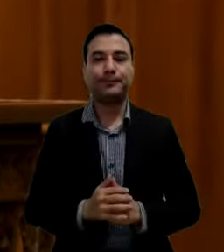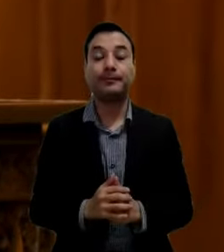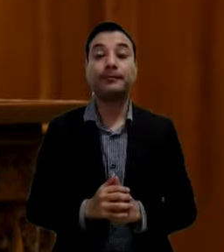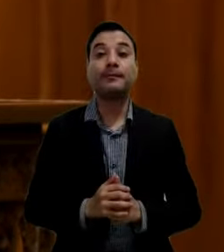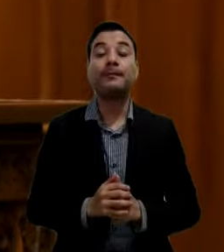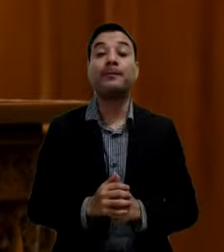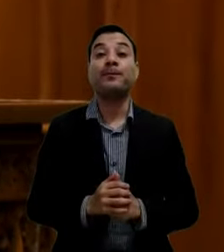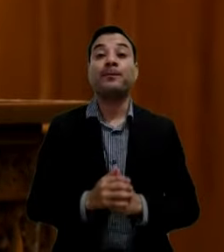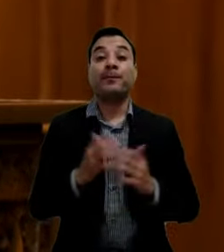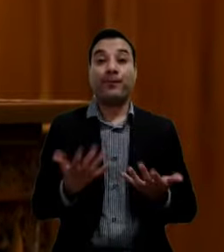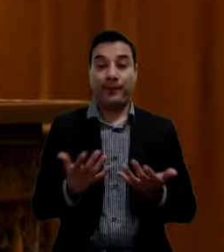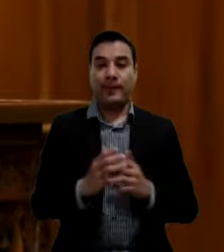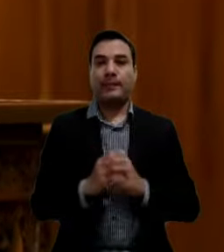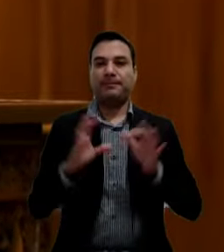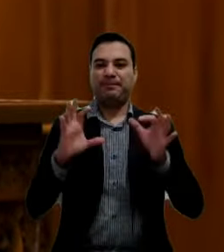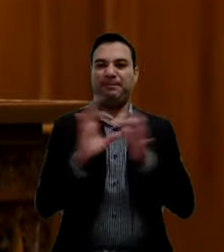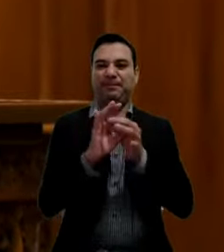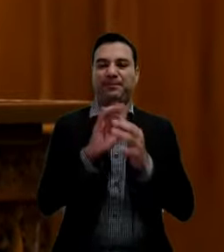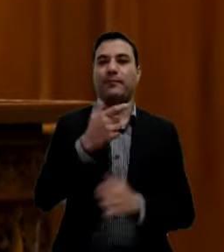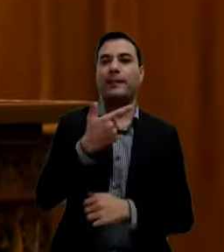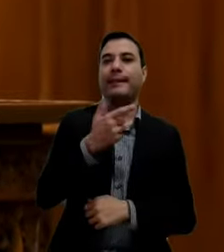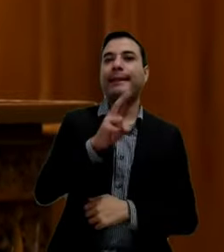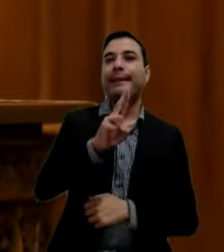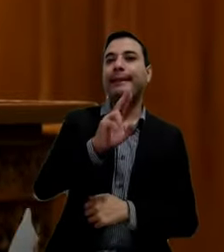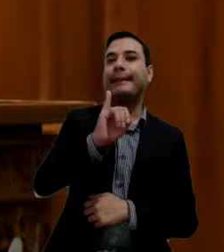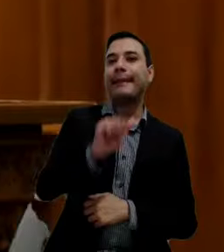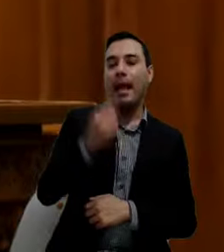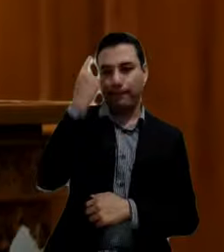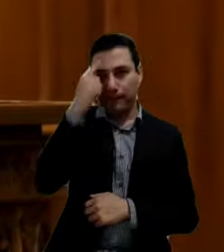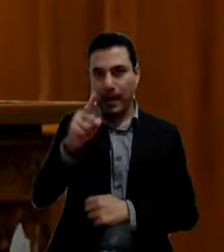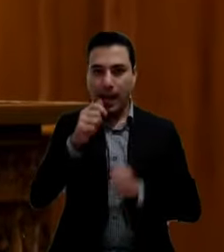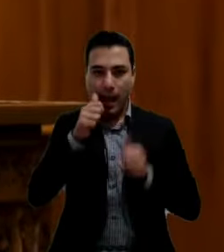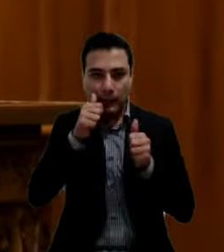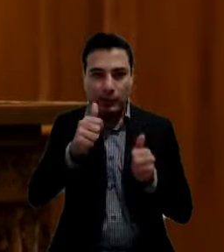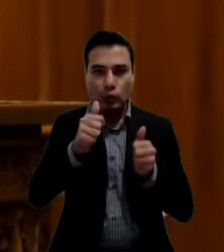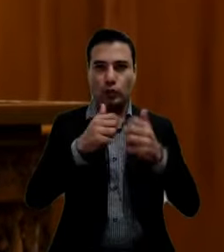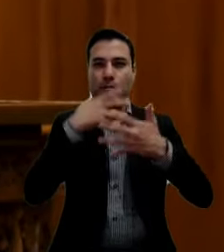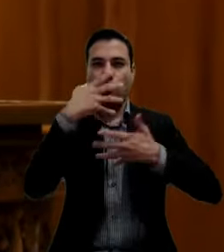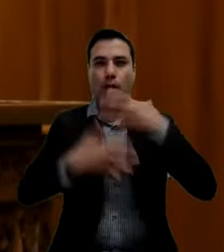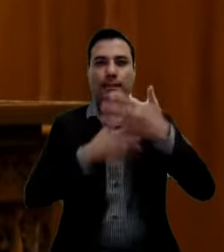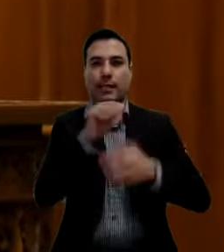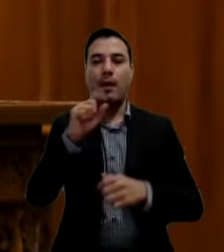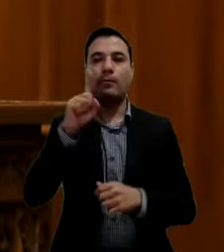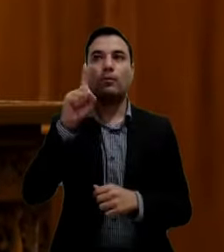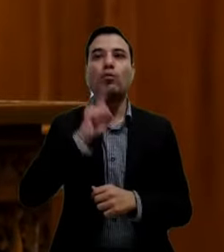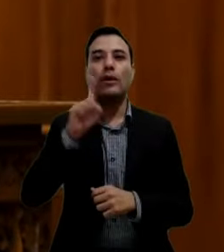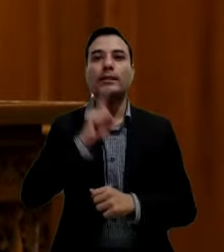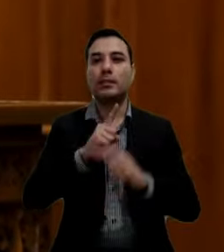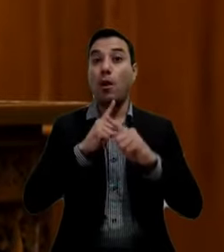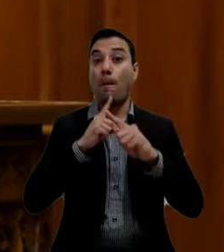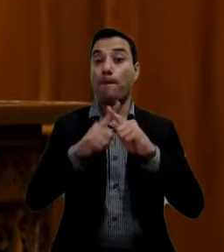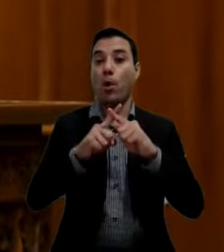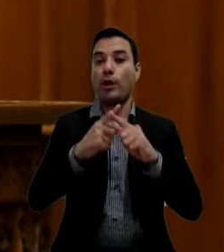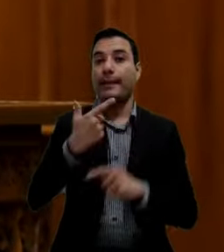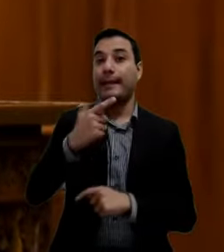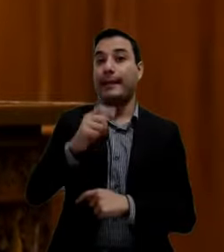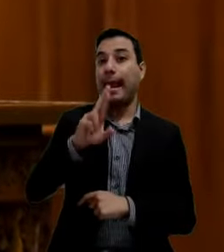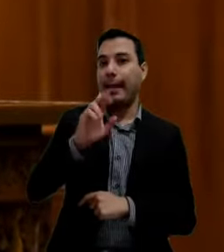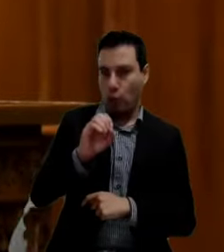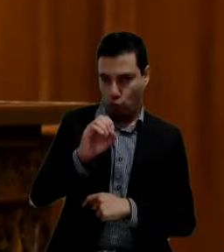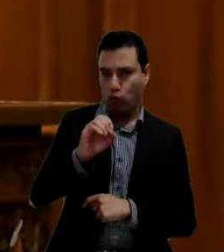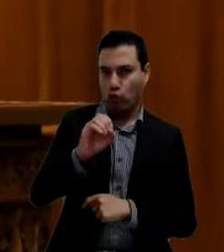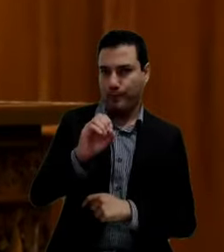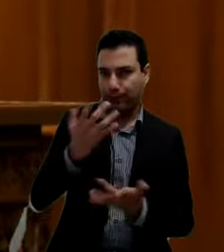De acuerdo con la Guía para la Identificación y Atención a la Violencia Política contra las Mujeres en Razón de Género, a través de las tecnologías